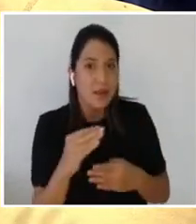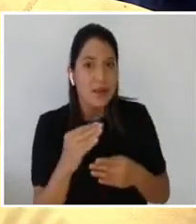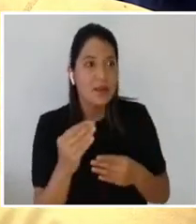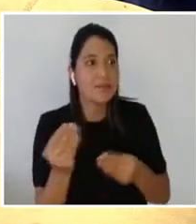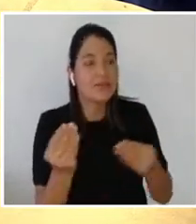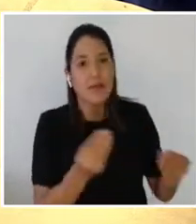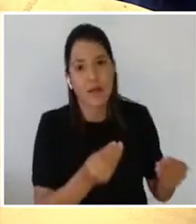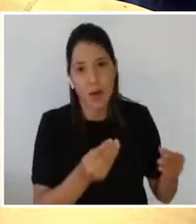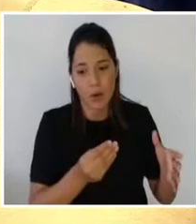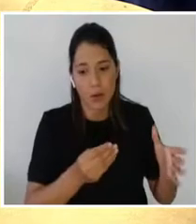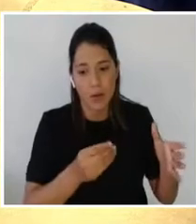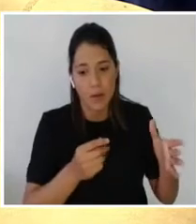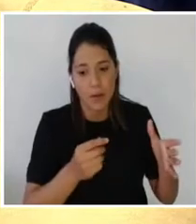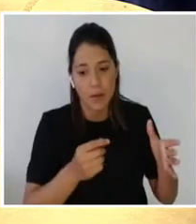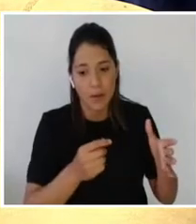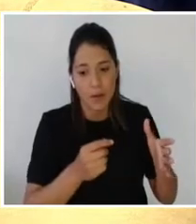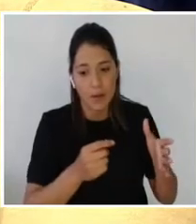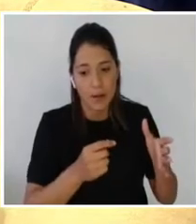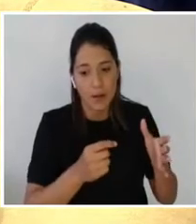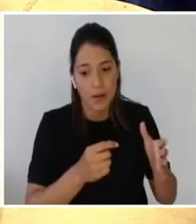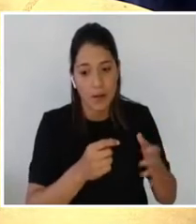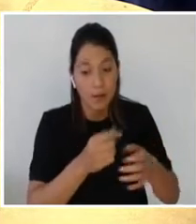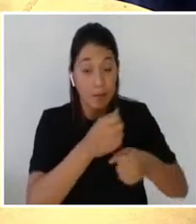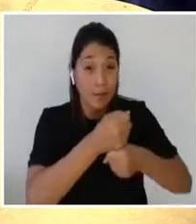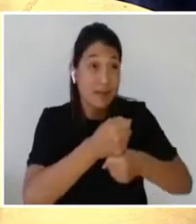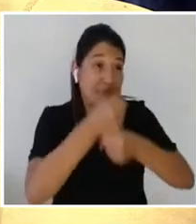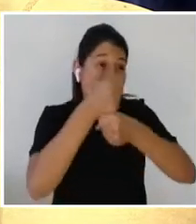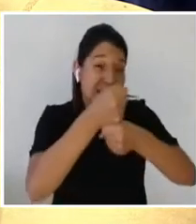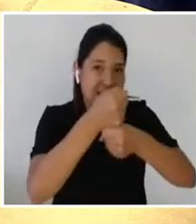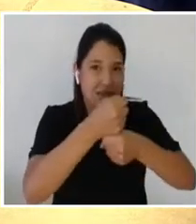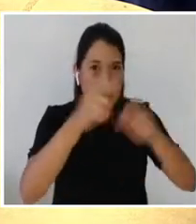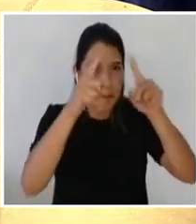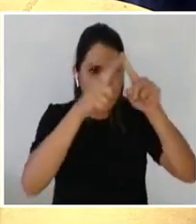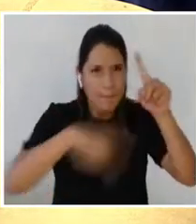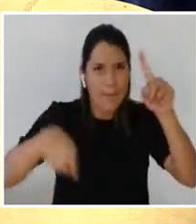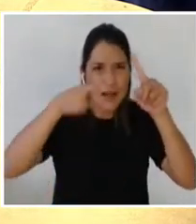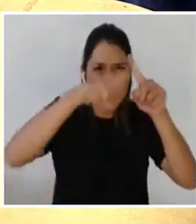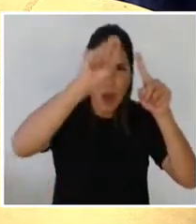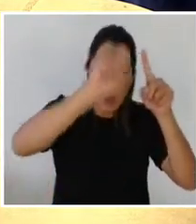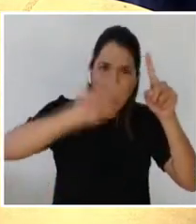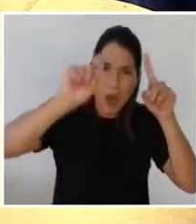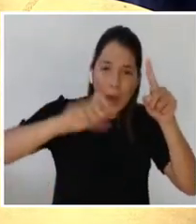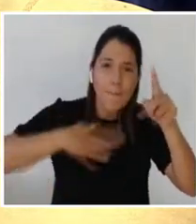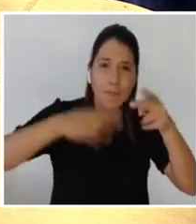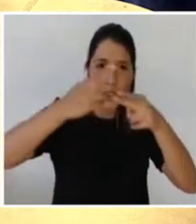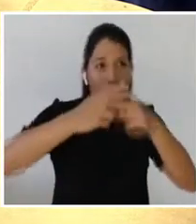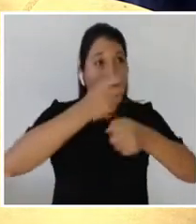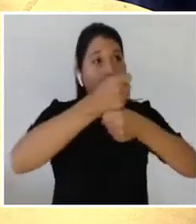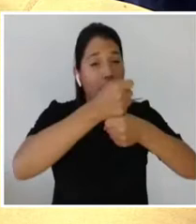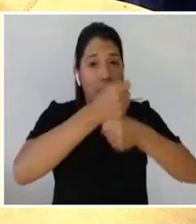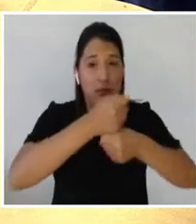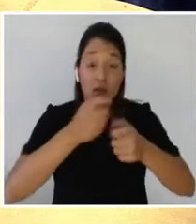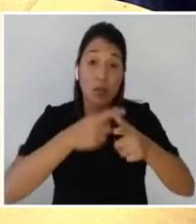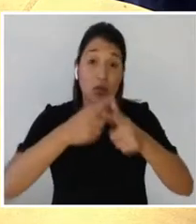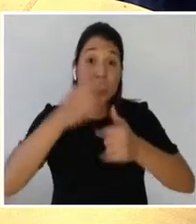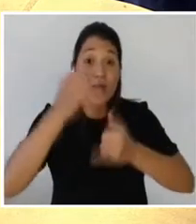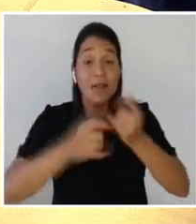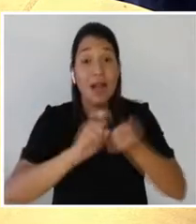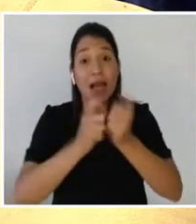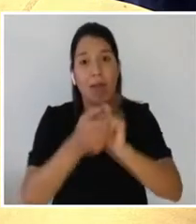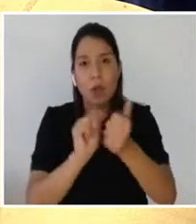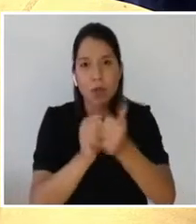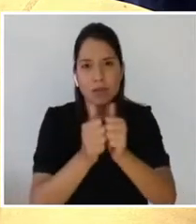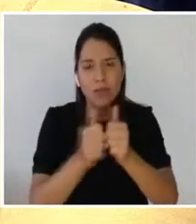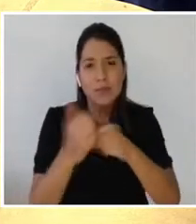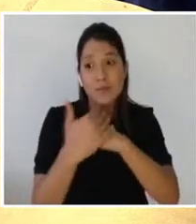nada más les pusieron Lucy, y esa era la motivación, ¿verdad? Y al final terminaron cambiando la competencia, me llamaron 10 minutos antes y me dijeron: Lucy, es que esto